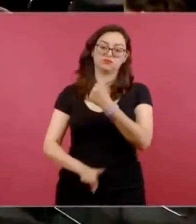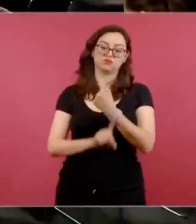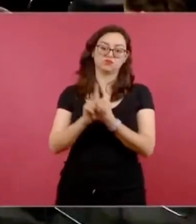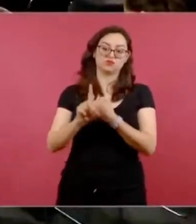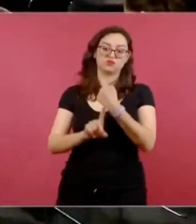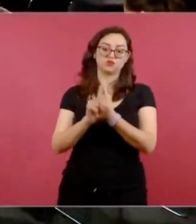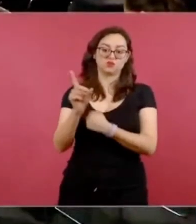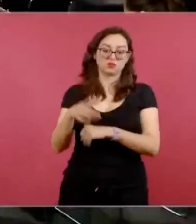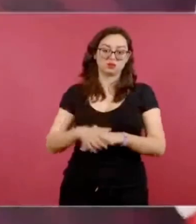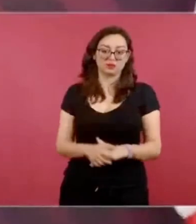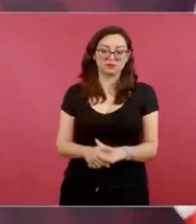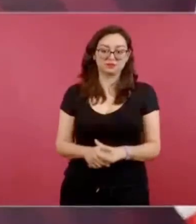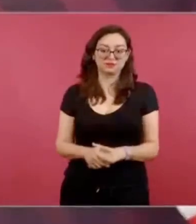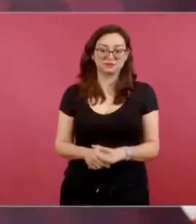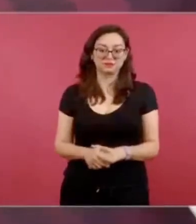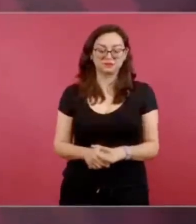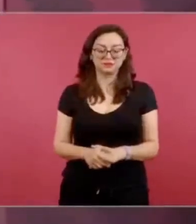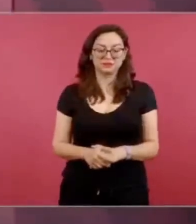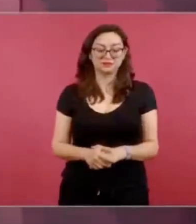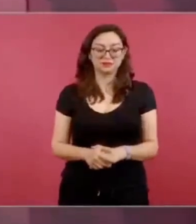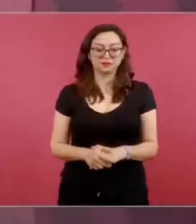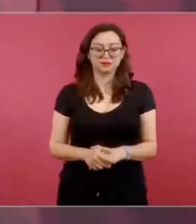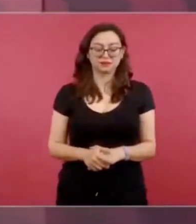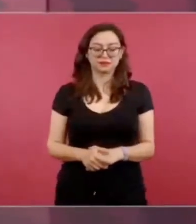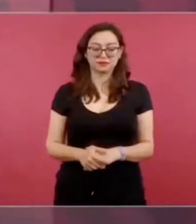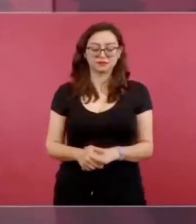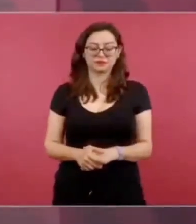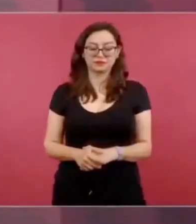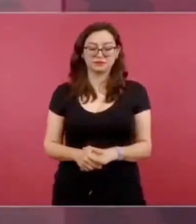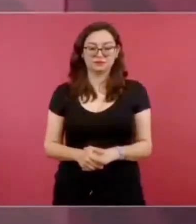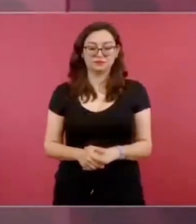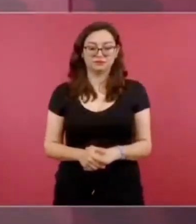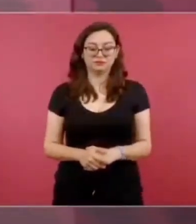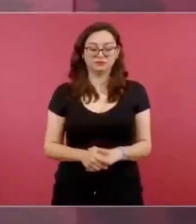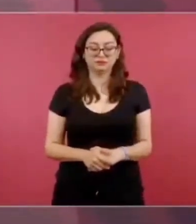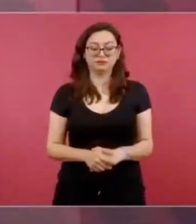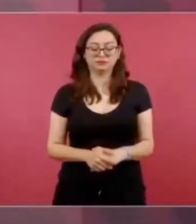Cuando ve uno los requisitos